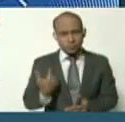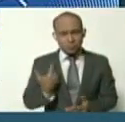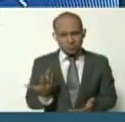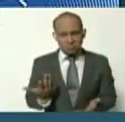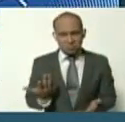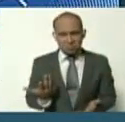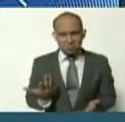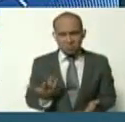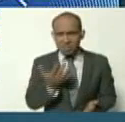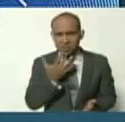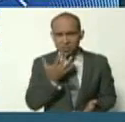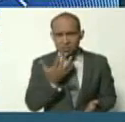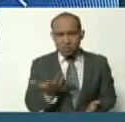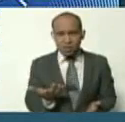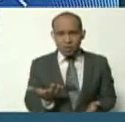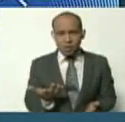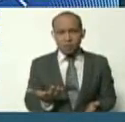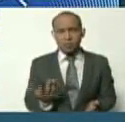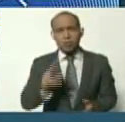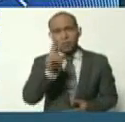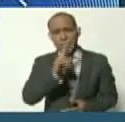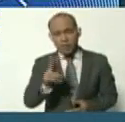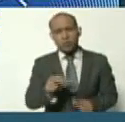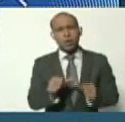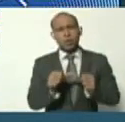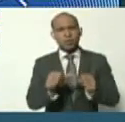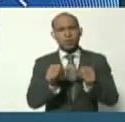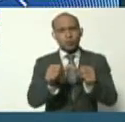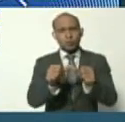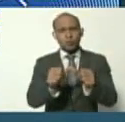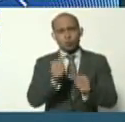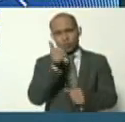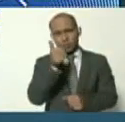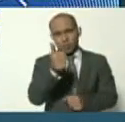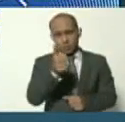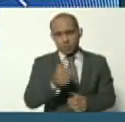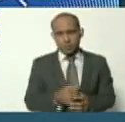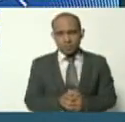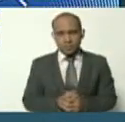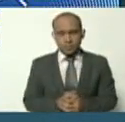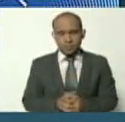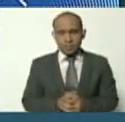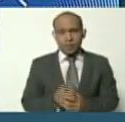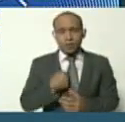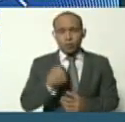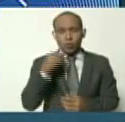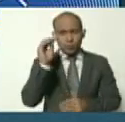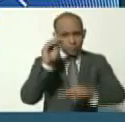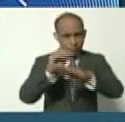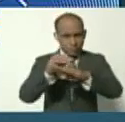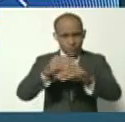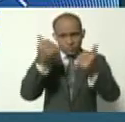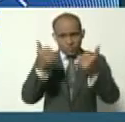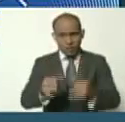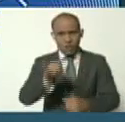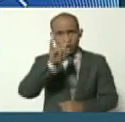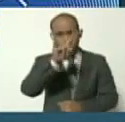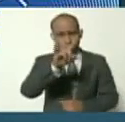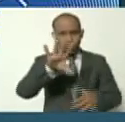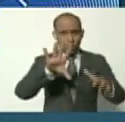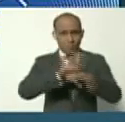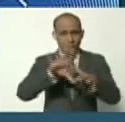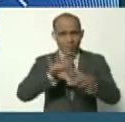Humildemente, Venezuela, bye. Así que anuncio que los días lunes y martes de